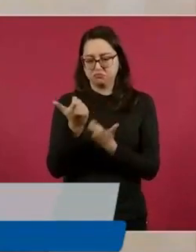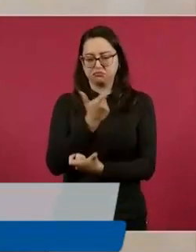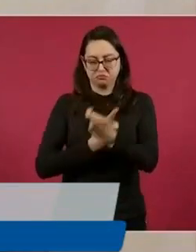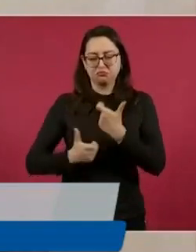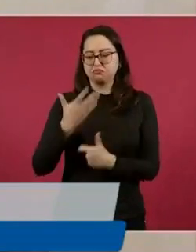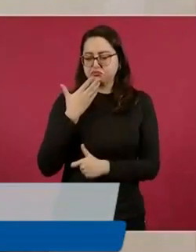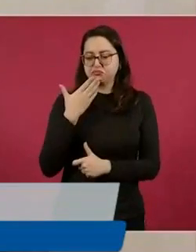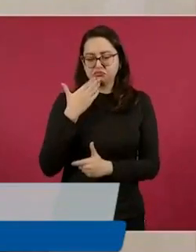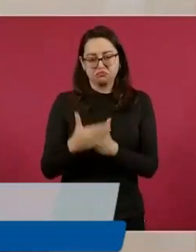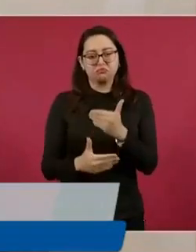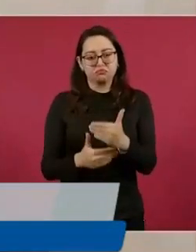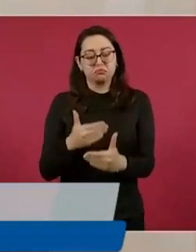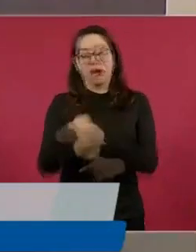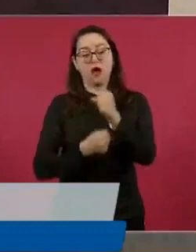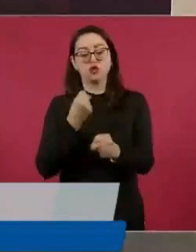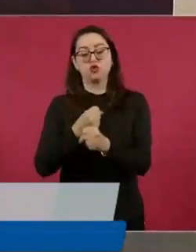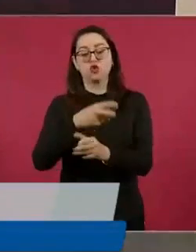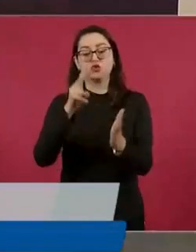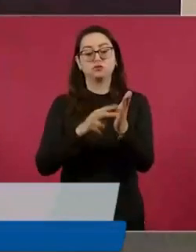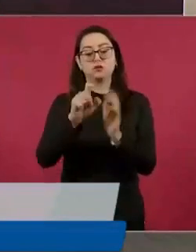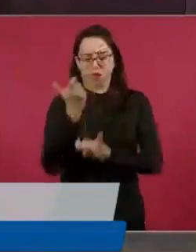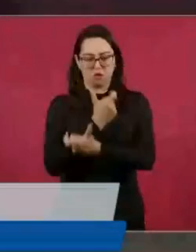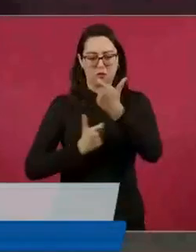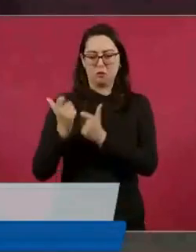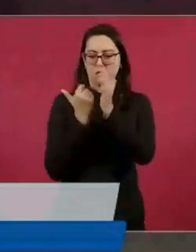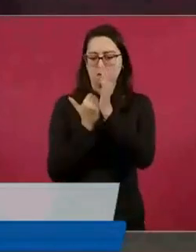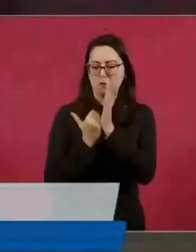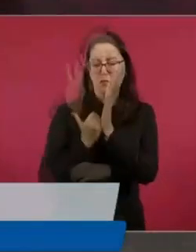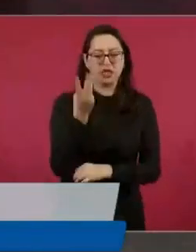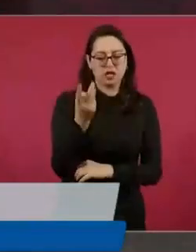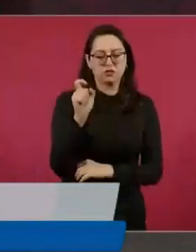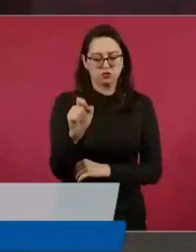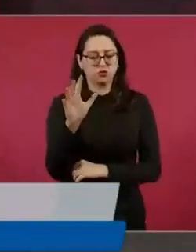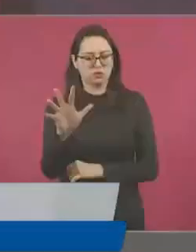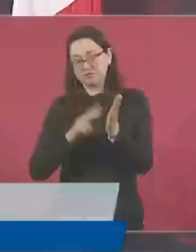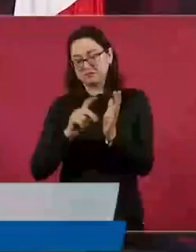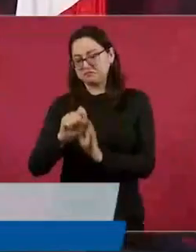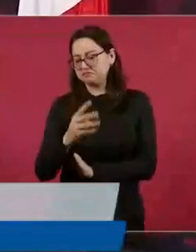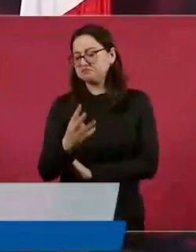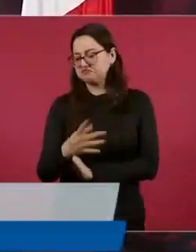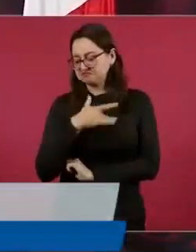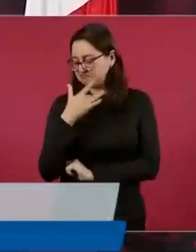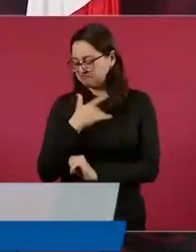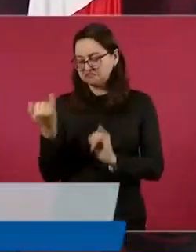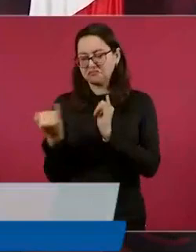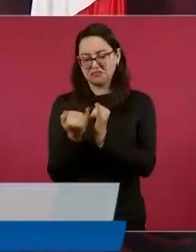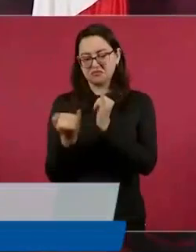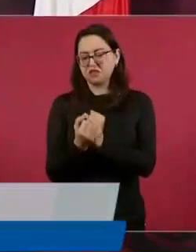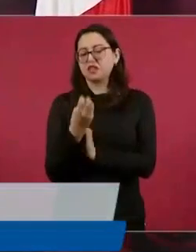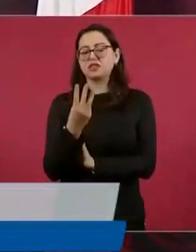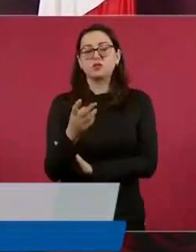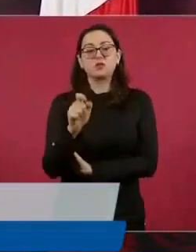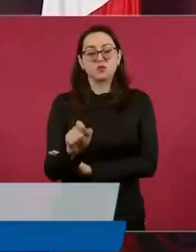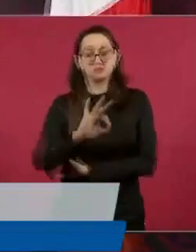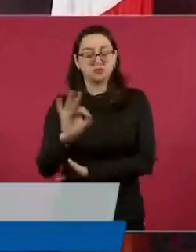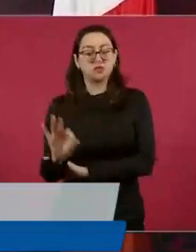Mi pronóstico es que vamos a crecer este año 3.5. Eso fue lo que dije del año pasado. Tengo mi pronóstico de que a pesar